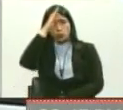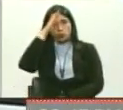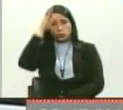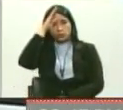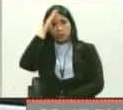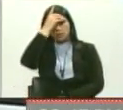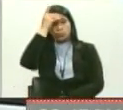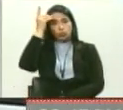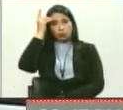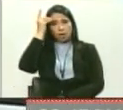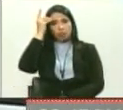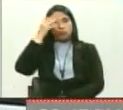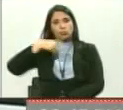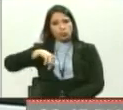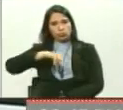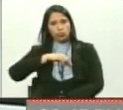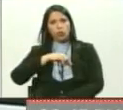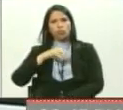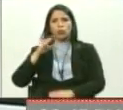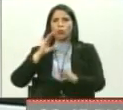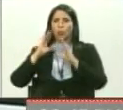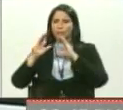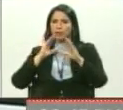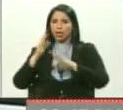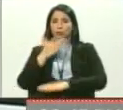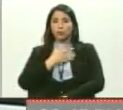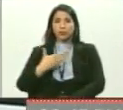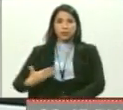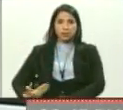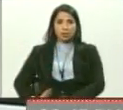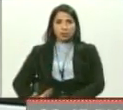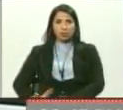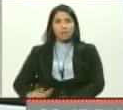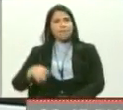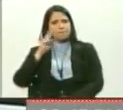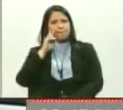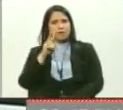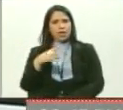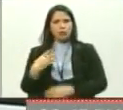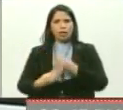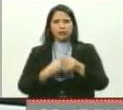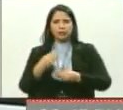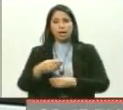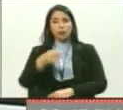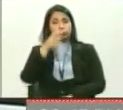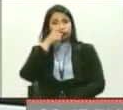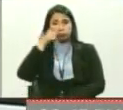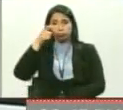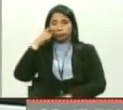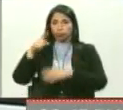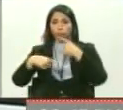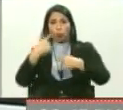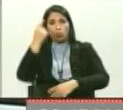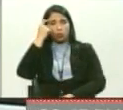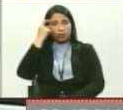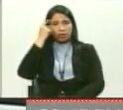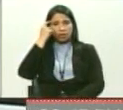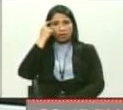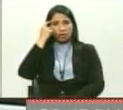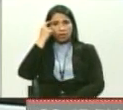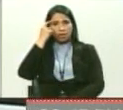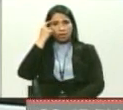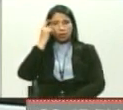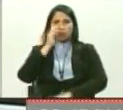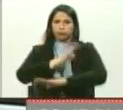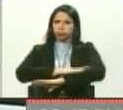Diosdado. Nosotros, conversando con el presidente, pues, viendo y haciéndole seguimiento diariamente a la